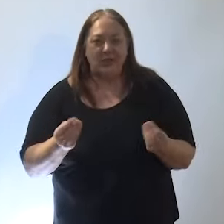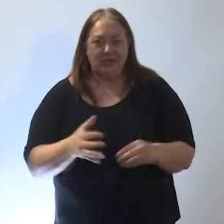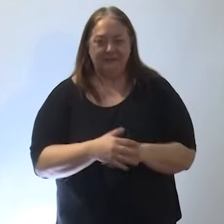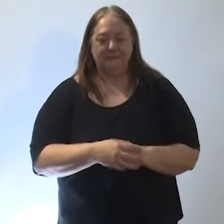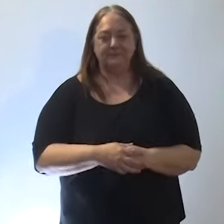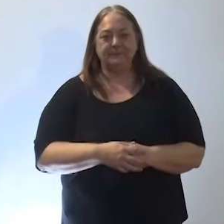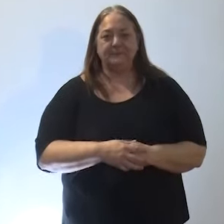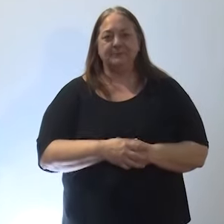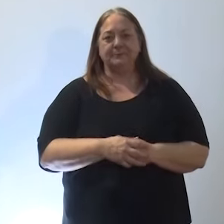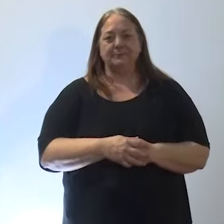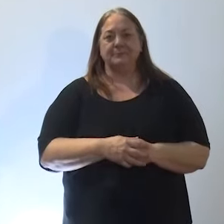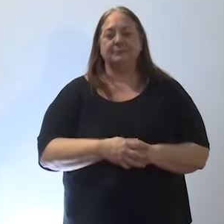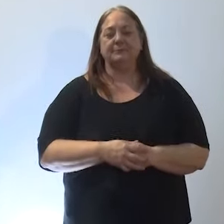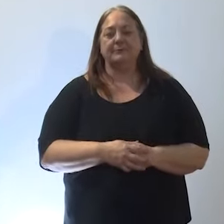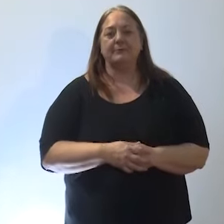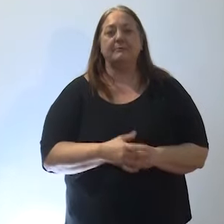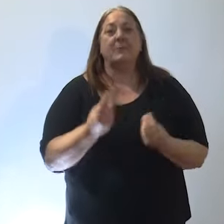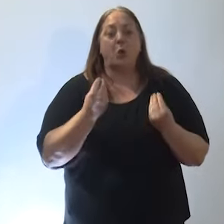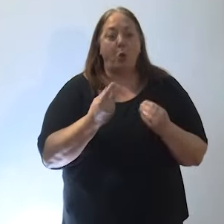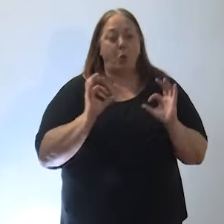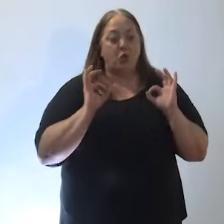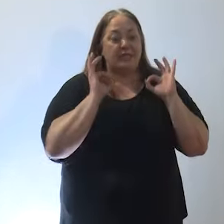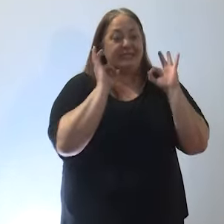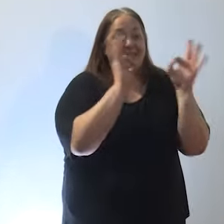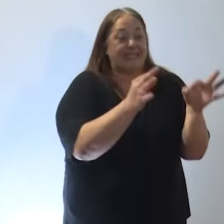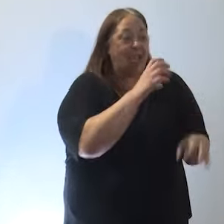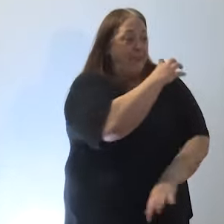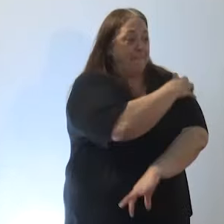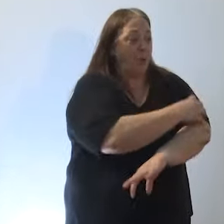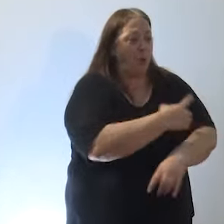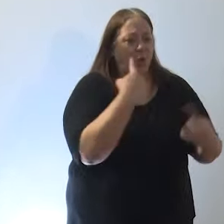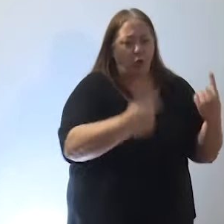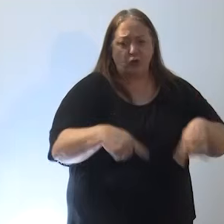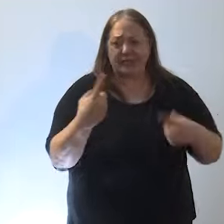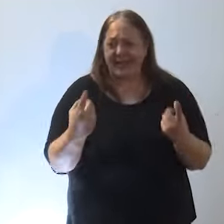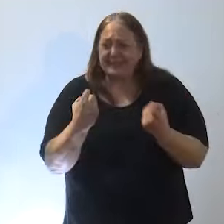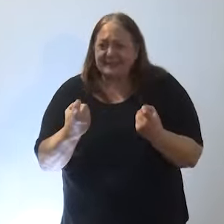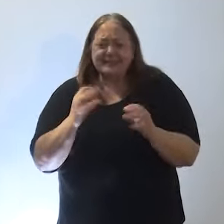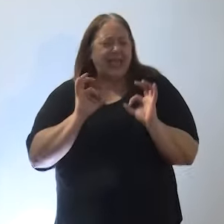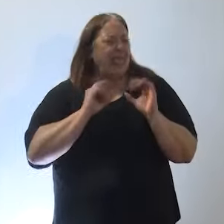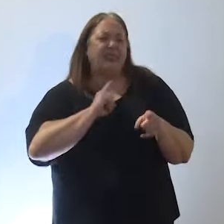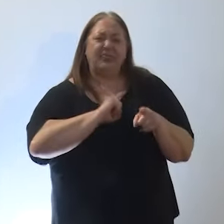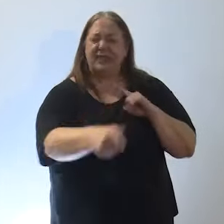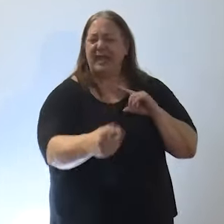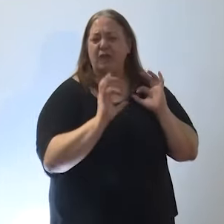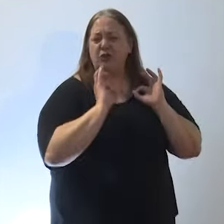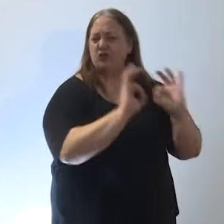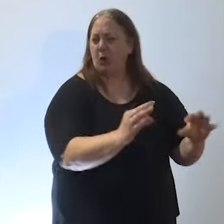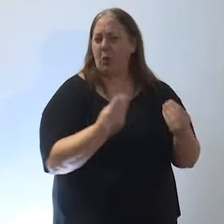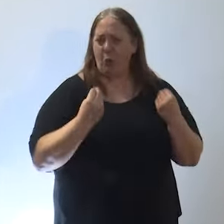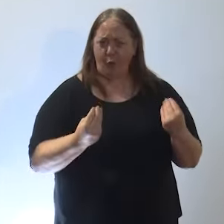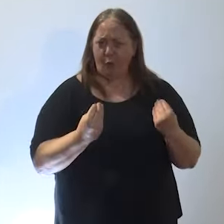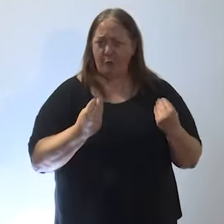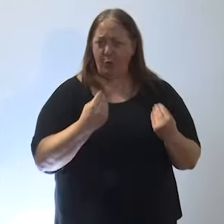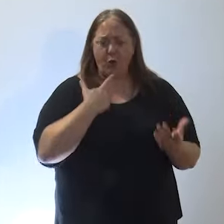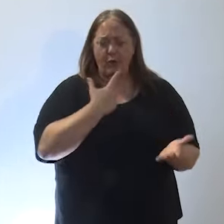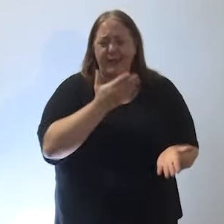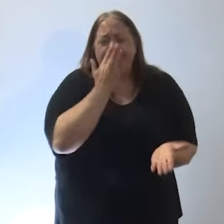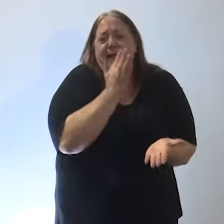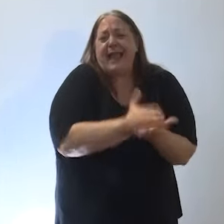la llegada directa del recurso a quienes lo necesitan lo más directa posible junto garantizando eso junto